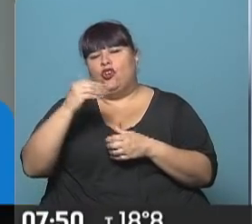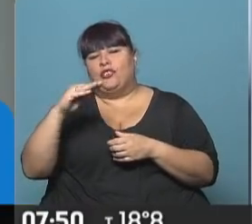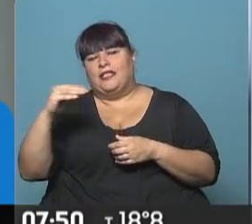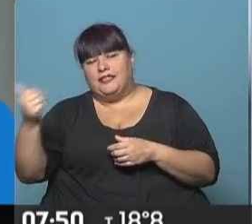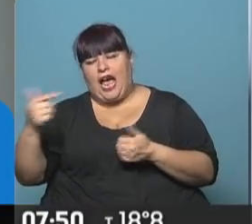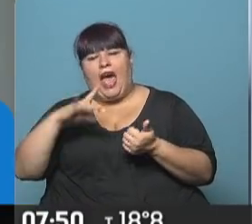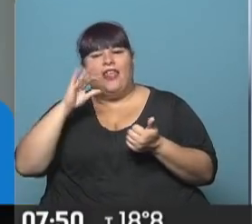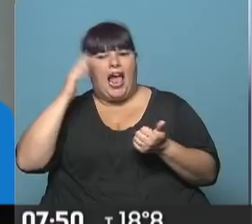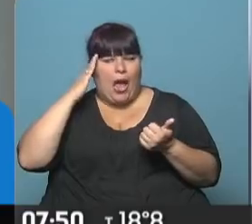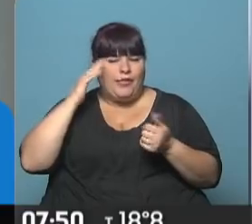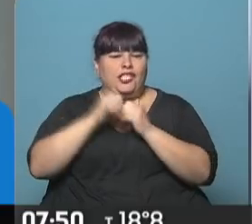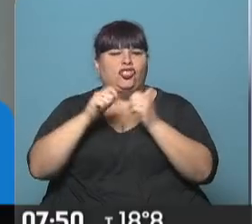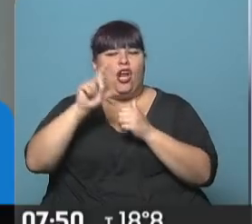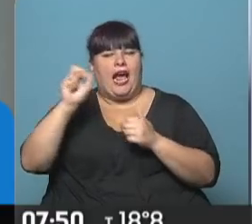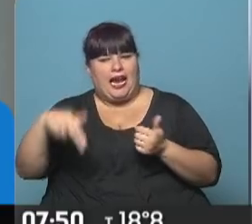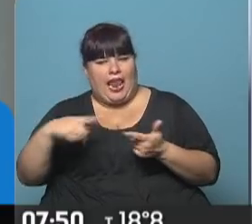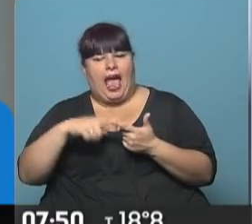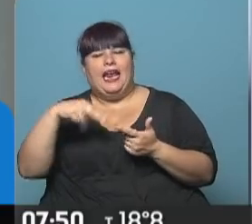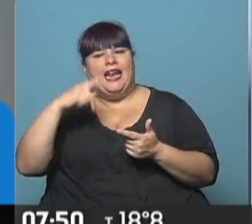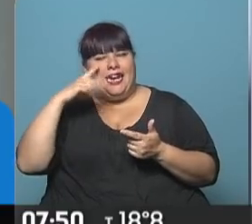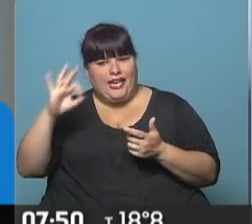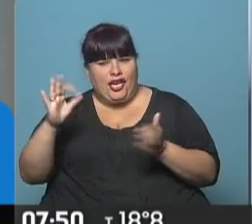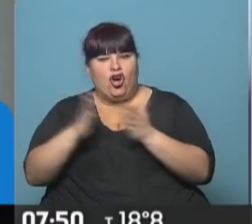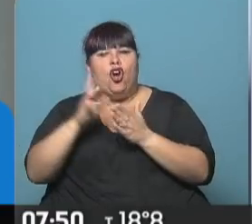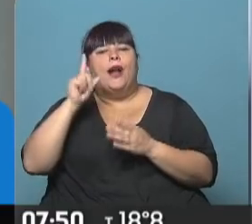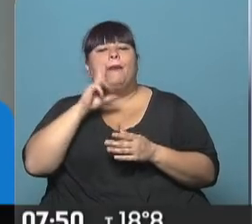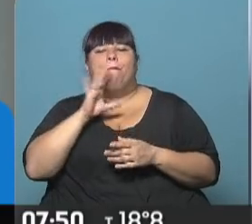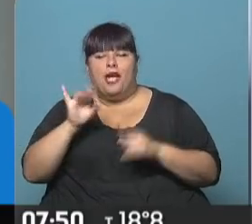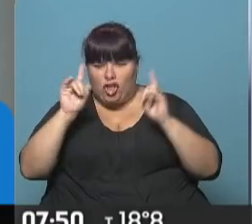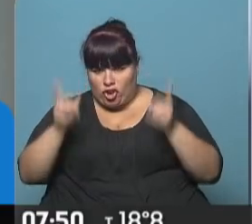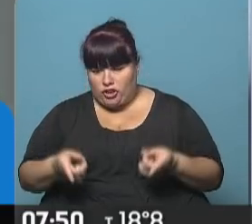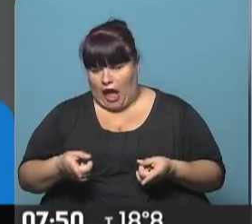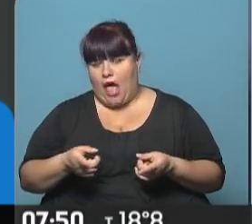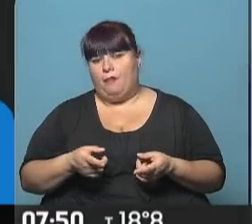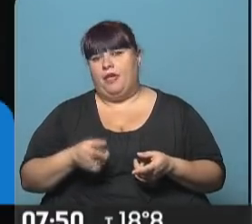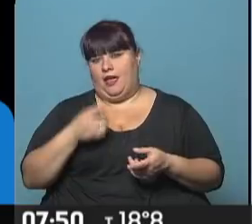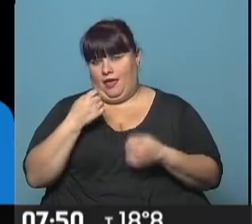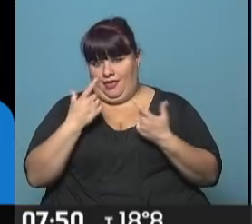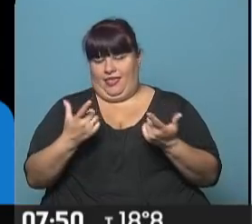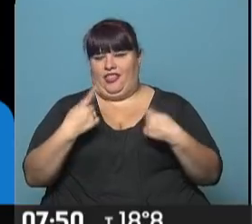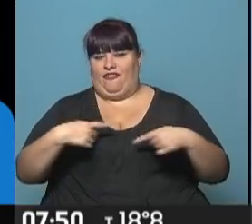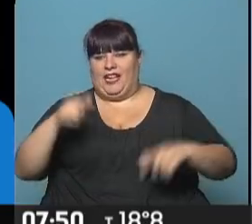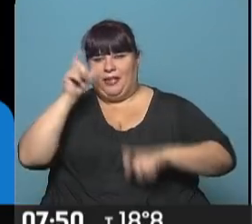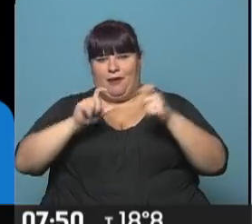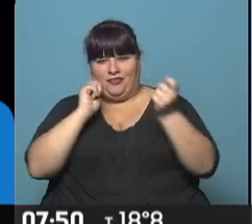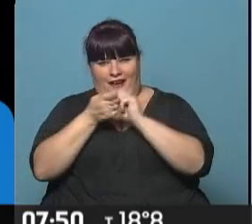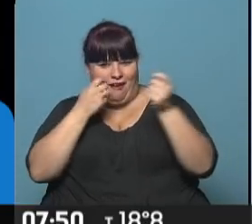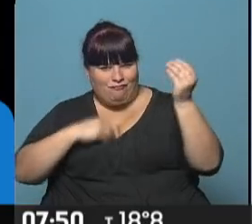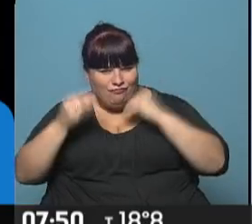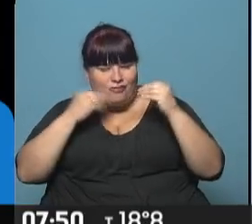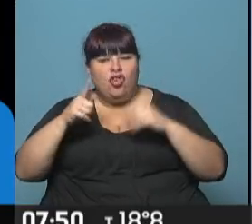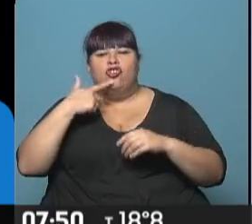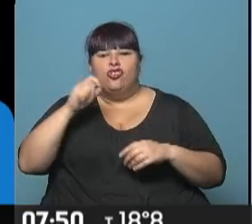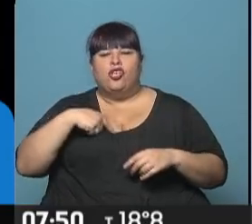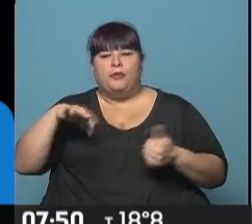de la cabeza de historia del clan de nico con nicolás repetto donde también este género a distintos personajes de esos